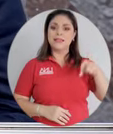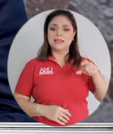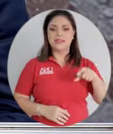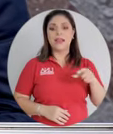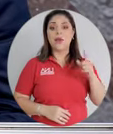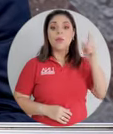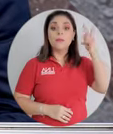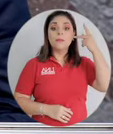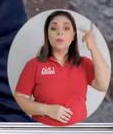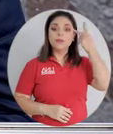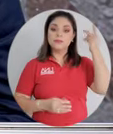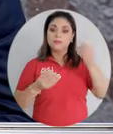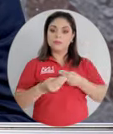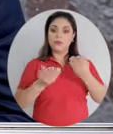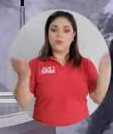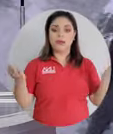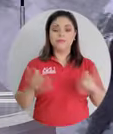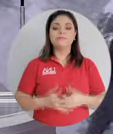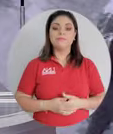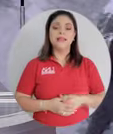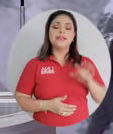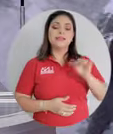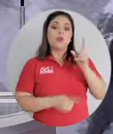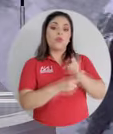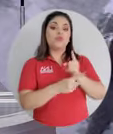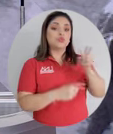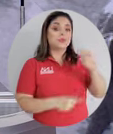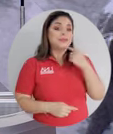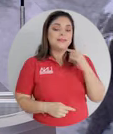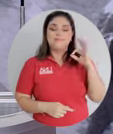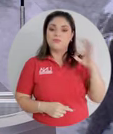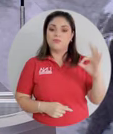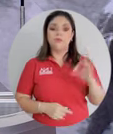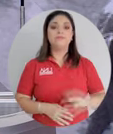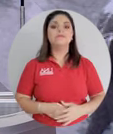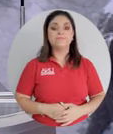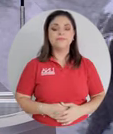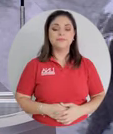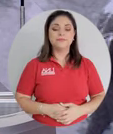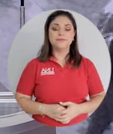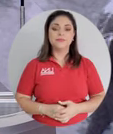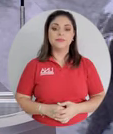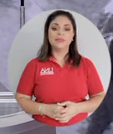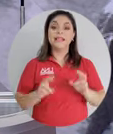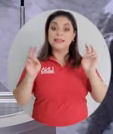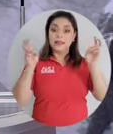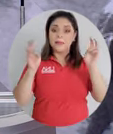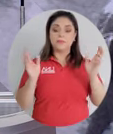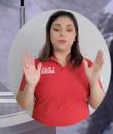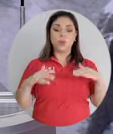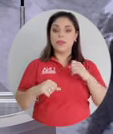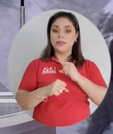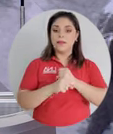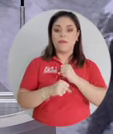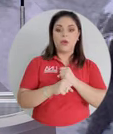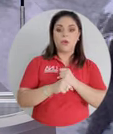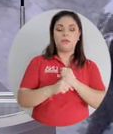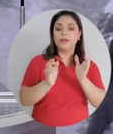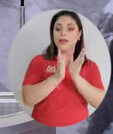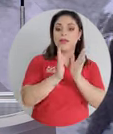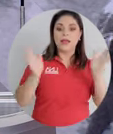de una política pública. Sí, es que sí, don Rafael, usted lo dice claramente. El tema del desempleo